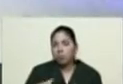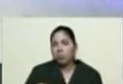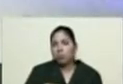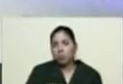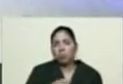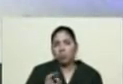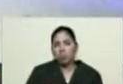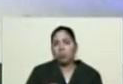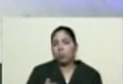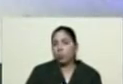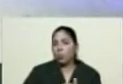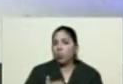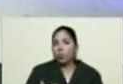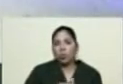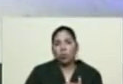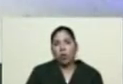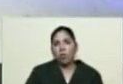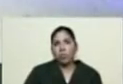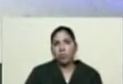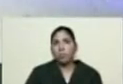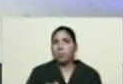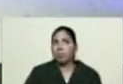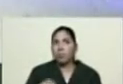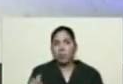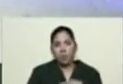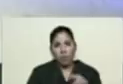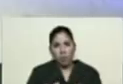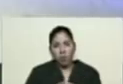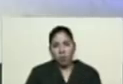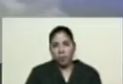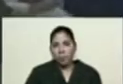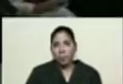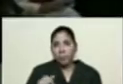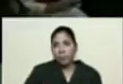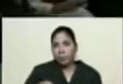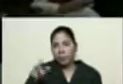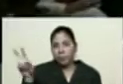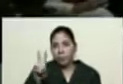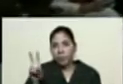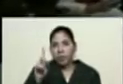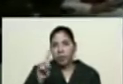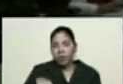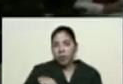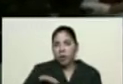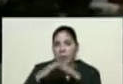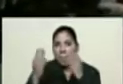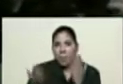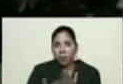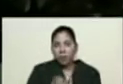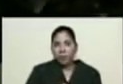adelante una revolución no solo en Venezuela, sino en el mundo.